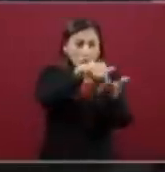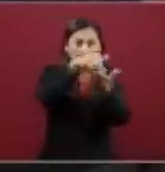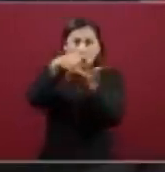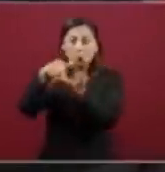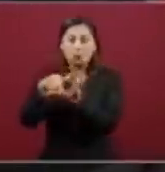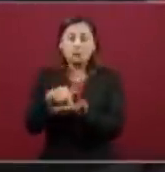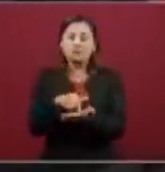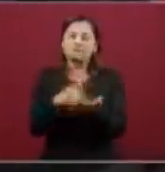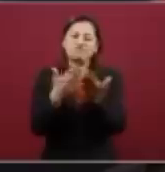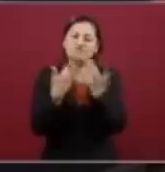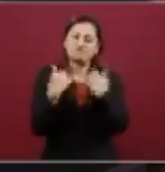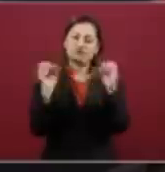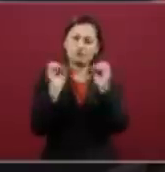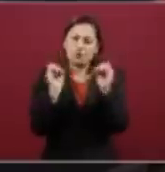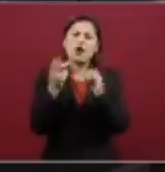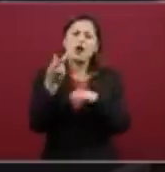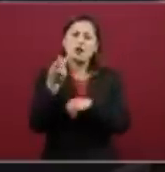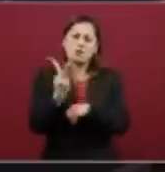muchas,